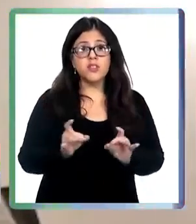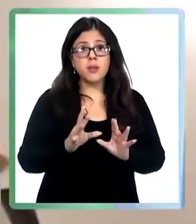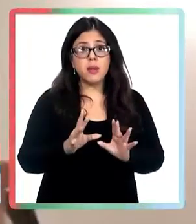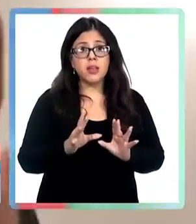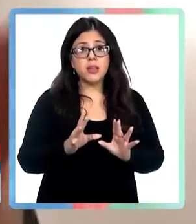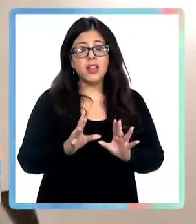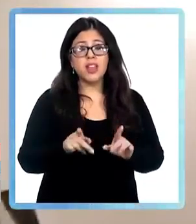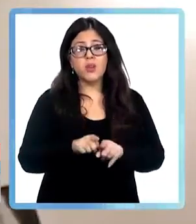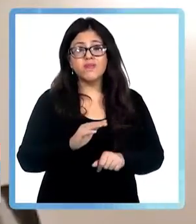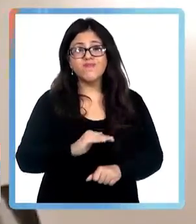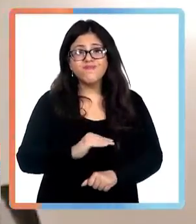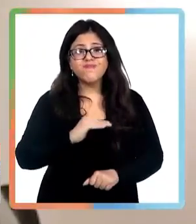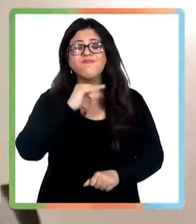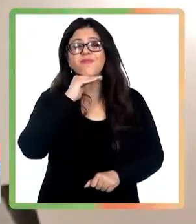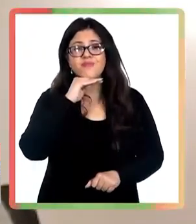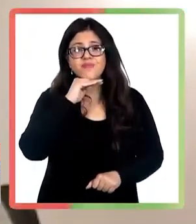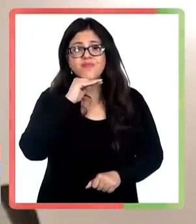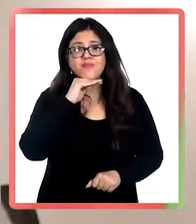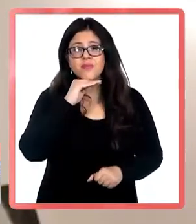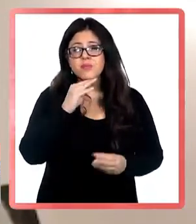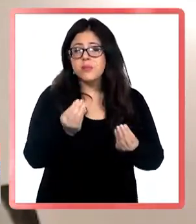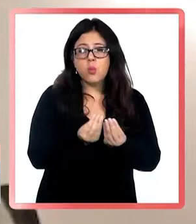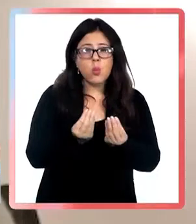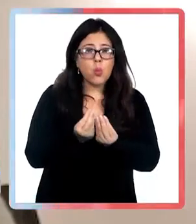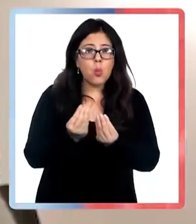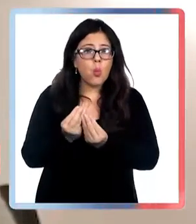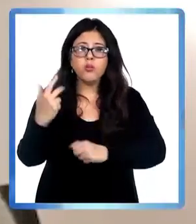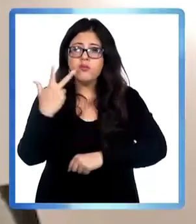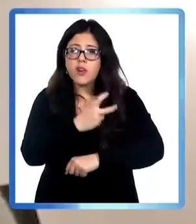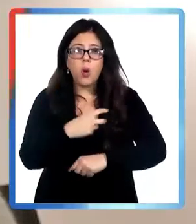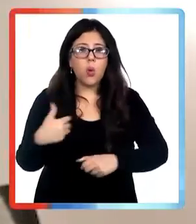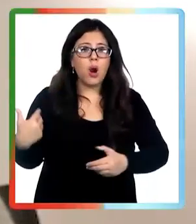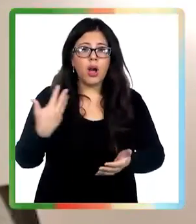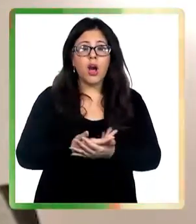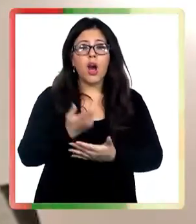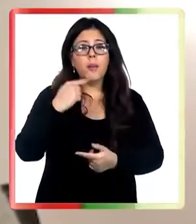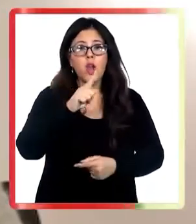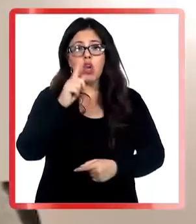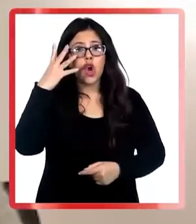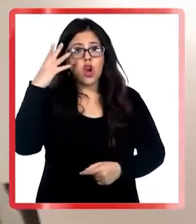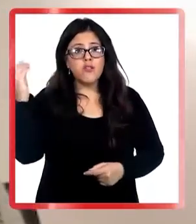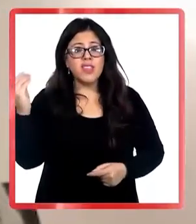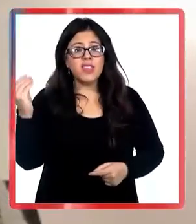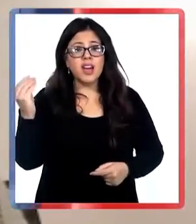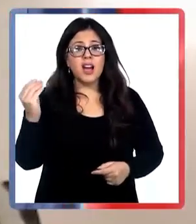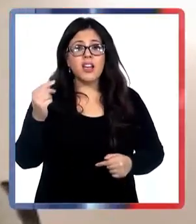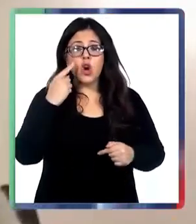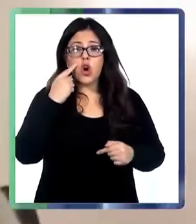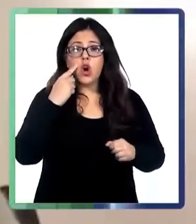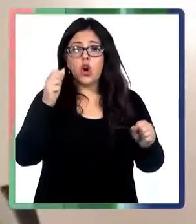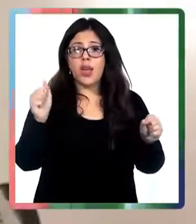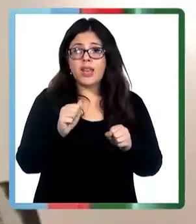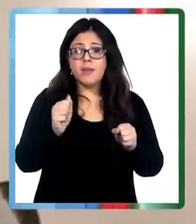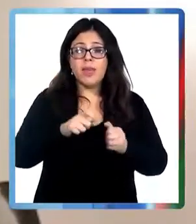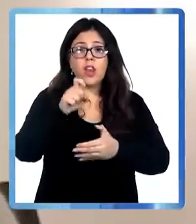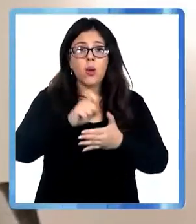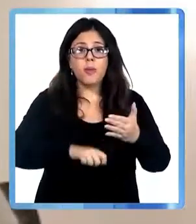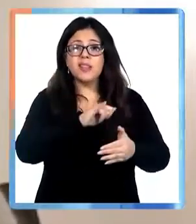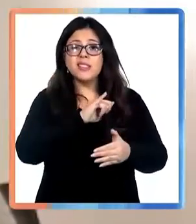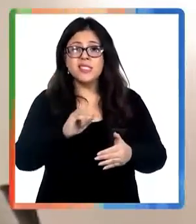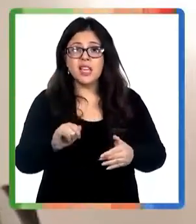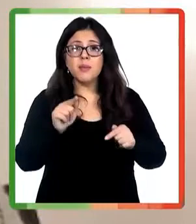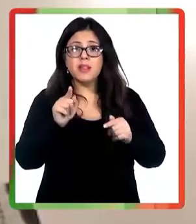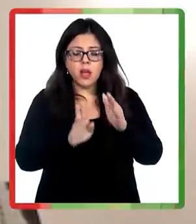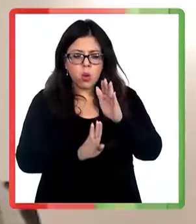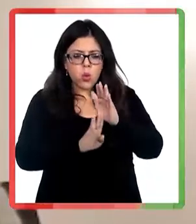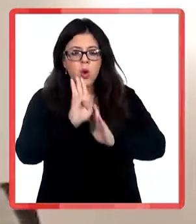estamos tal vez un poco saturados de tanta vacunación últimamente, pero no olvidemos que los virus siguen allí, que en el invierno tenemos